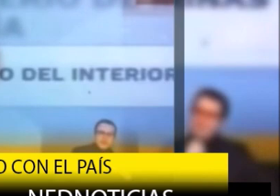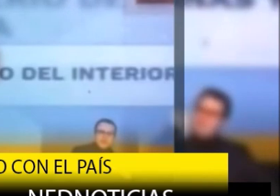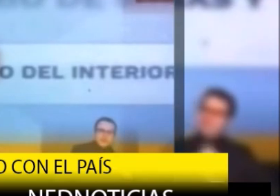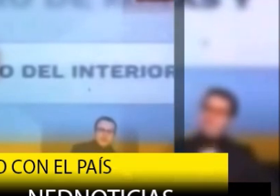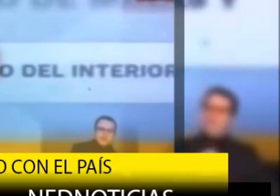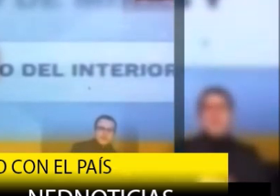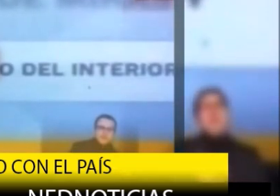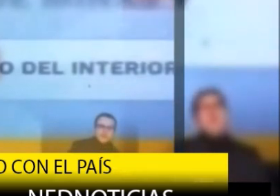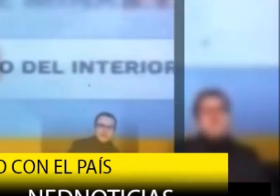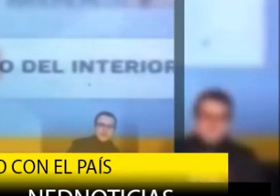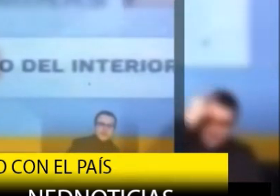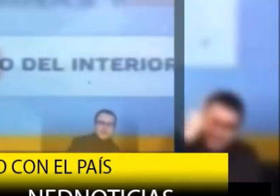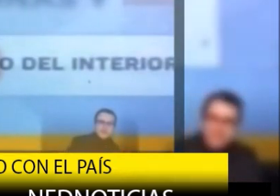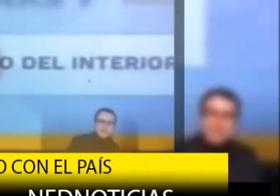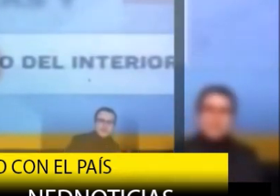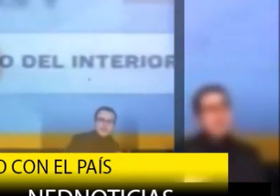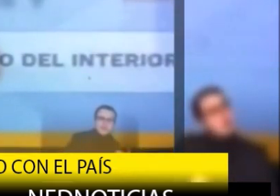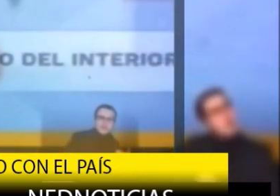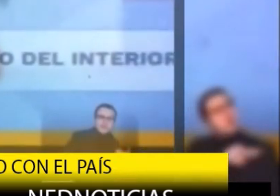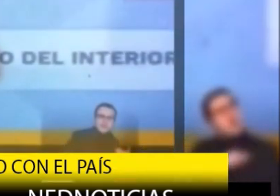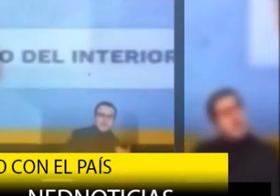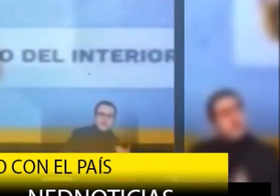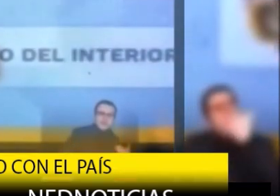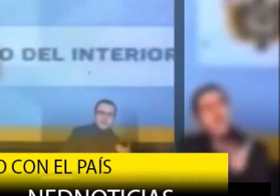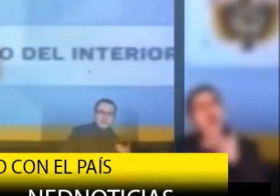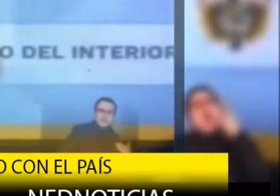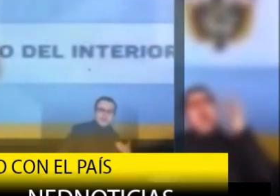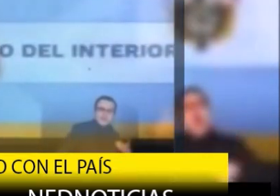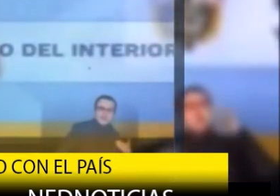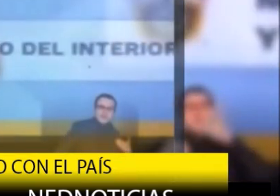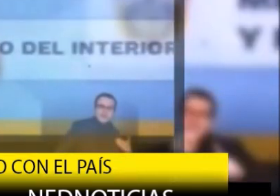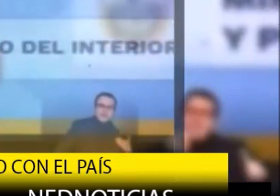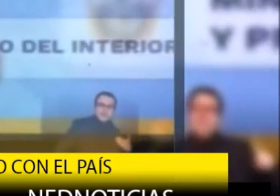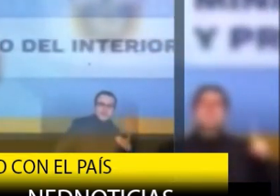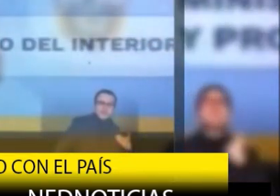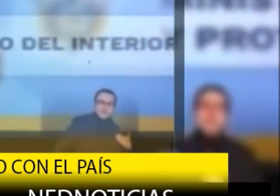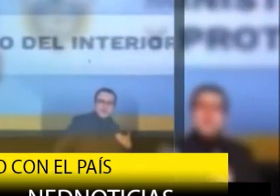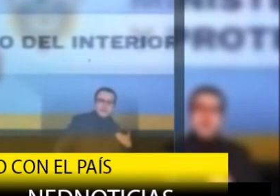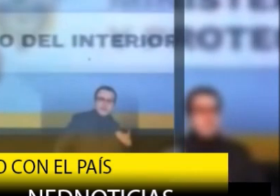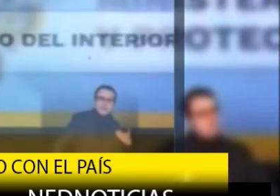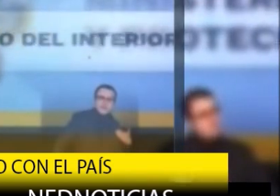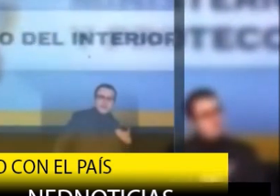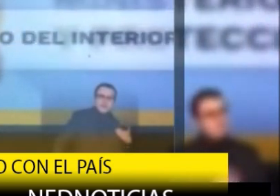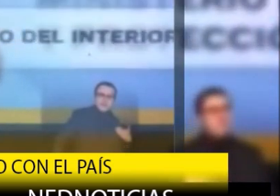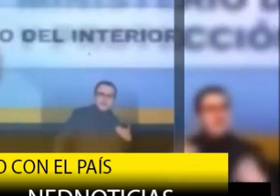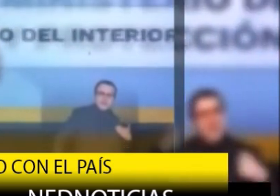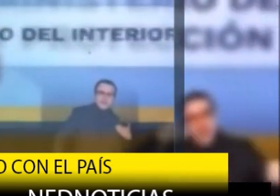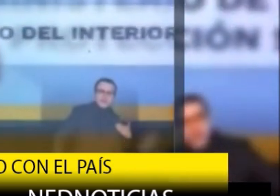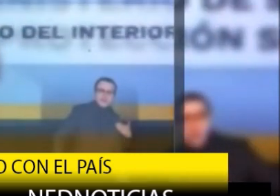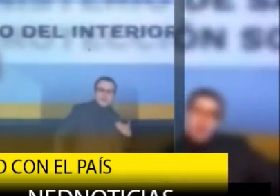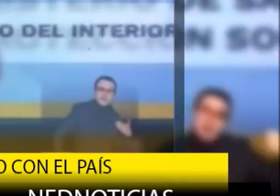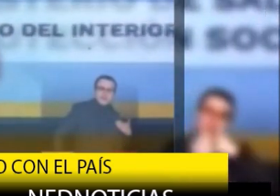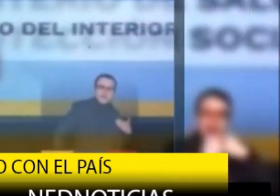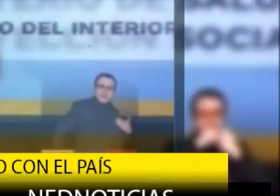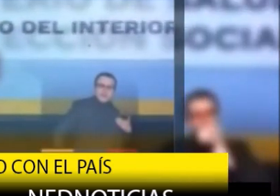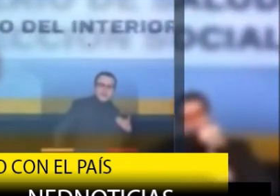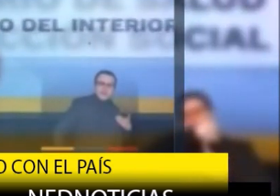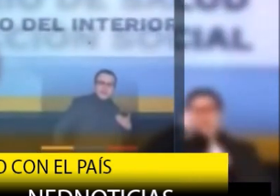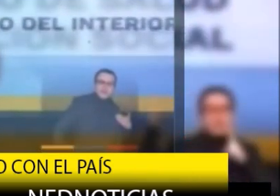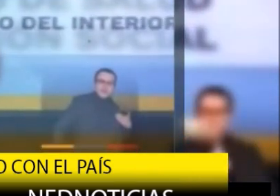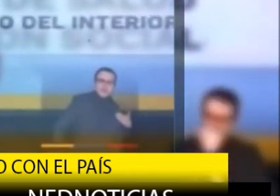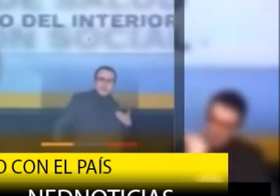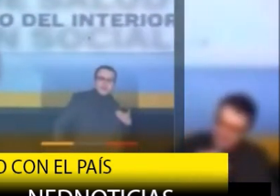el esclavismo. Qué contrasentido cuando viene a ser todo lo contrario. Escuchemos a Gustavo Petro. Las acciones comunales me